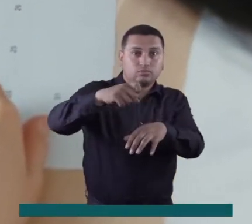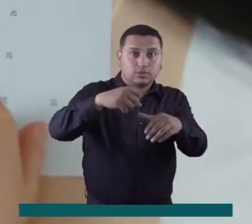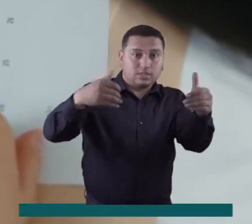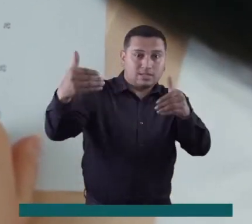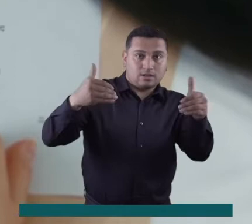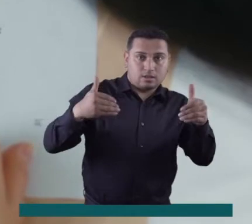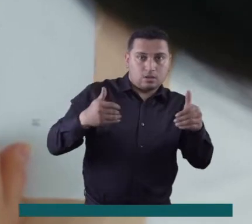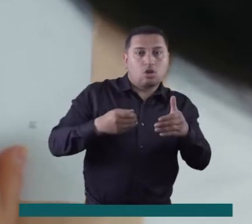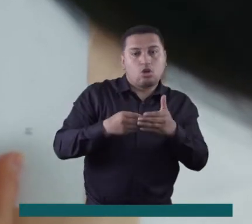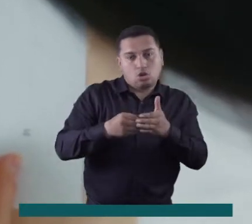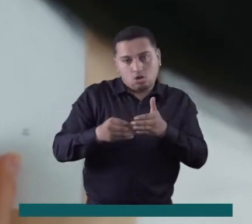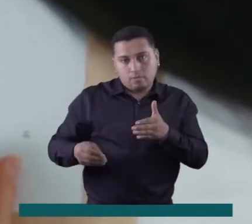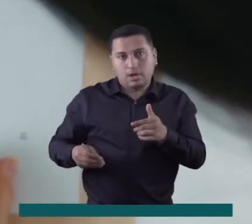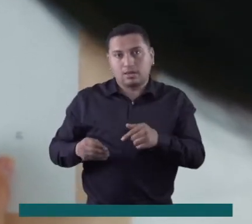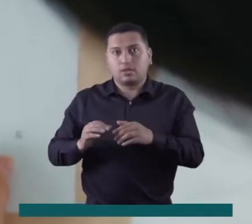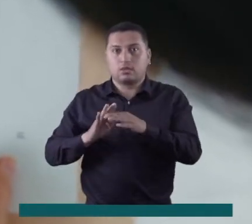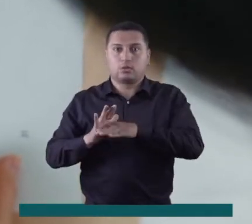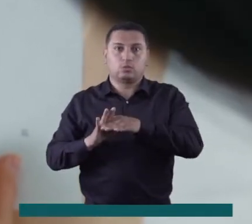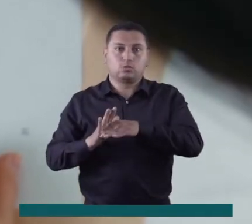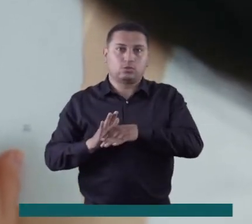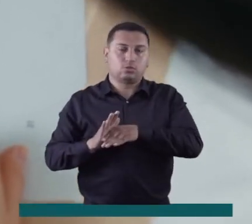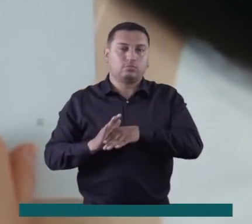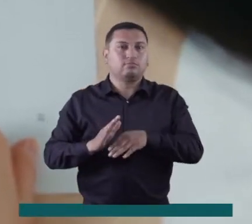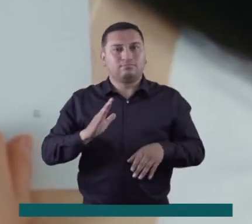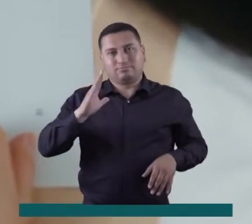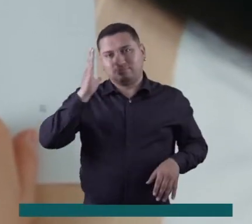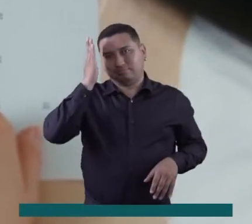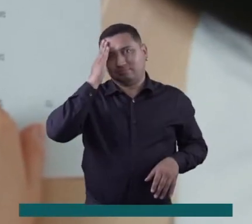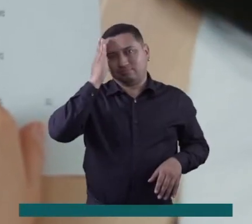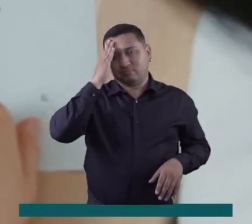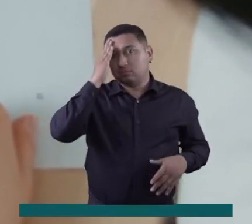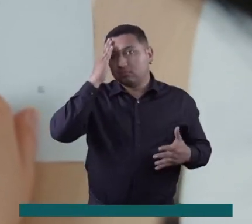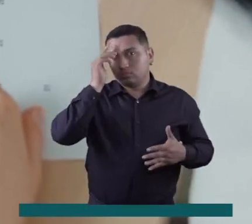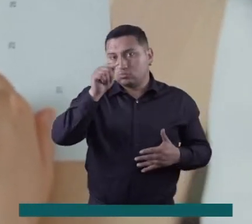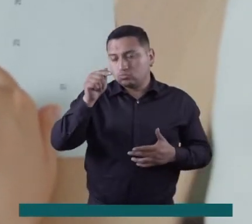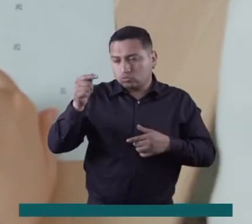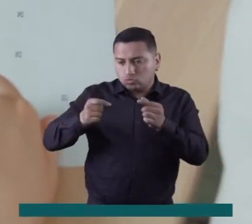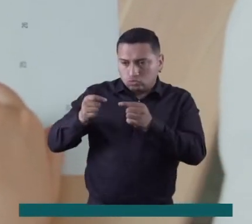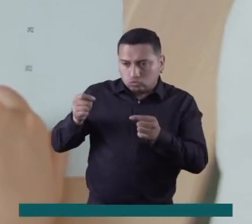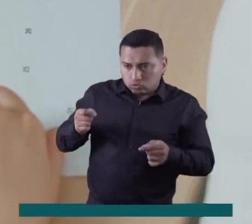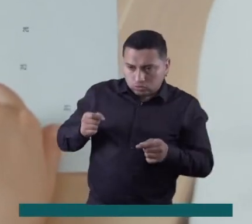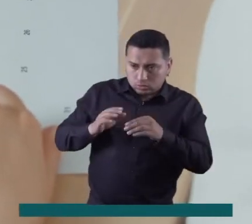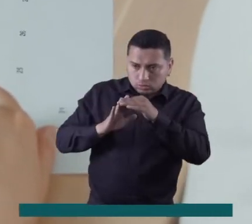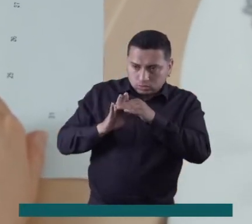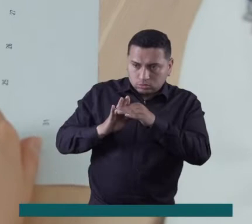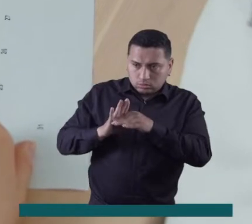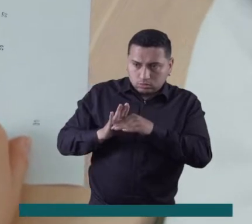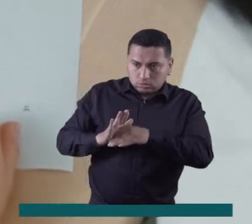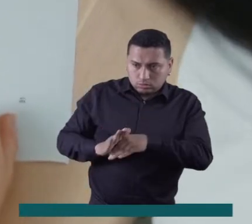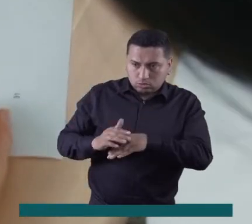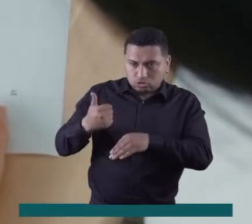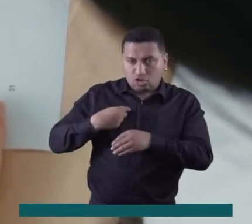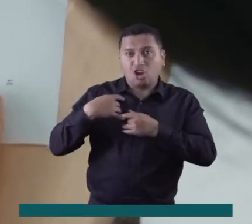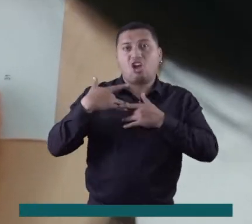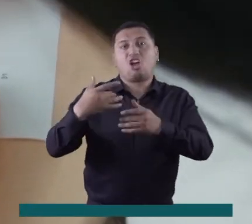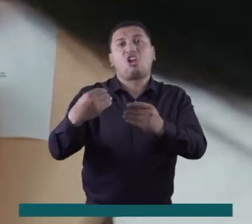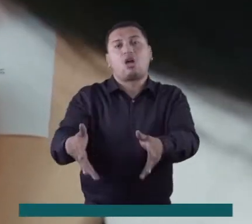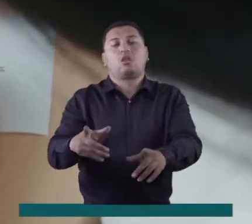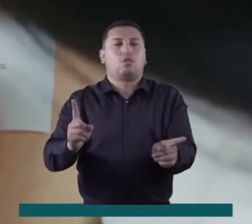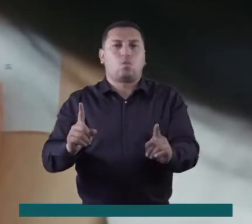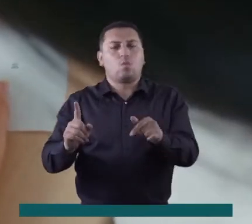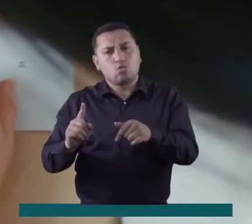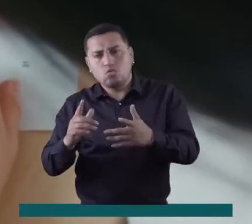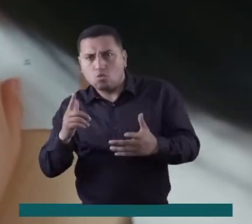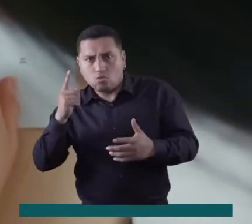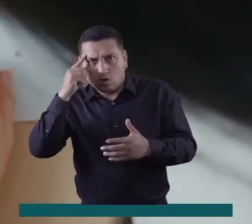tus clientes con descuentos. Vale la pena aclarar que es muy importante que hagas cuentas y hasta qué nivel puede tu emprendimiento ofrecer